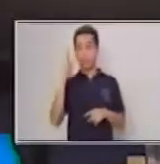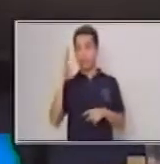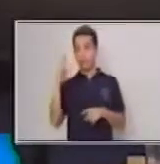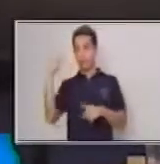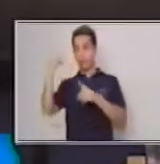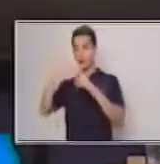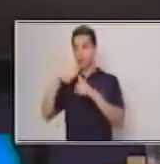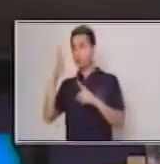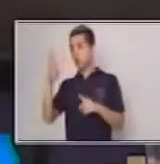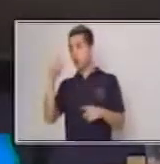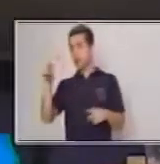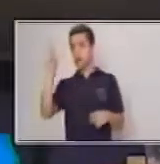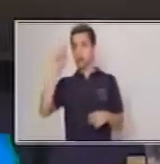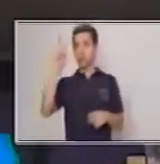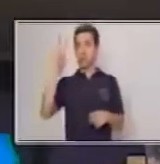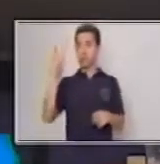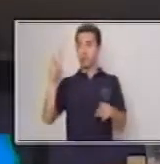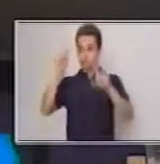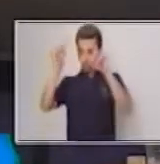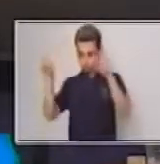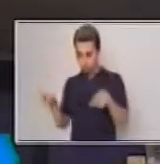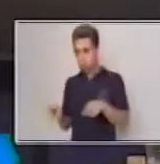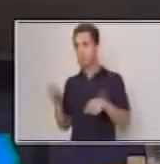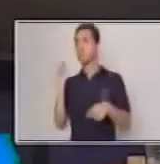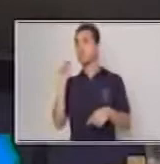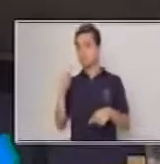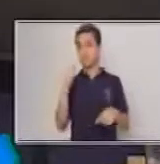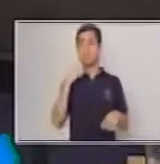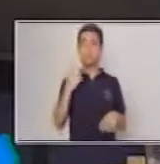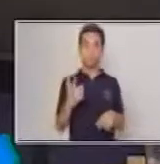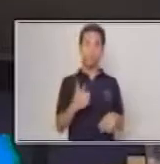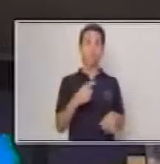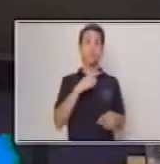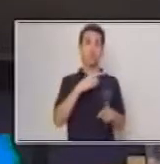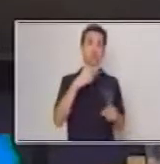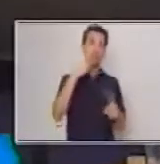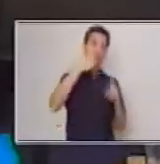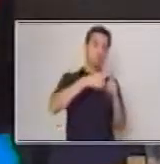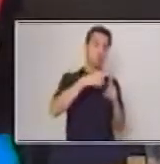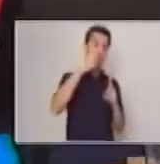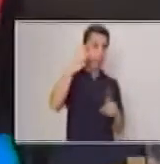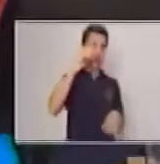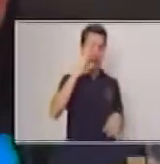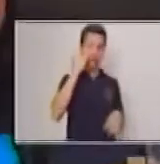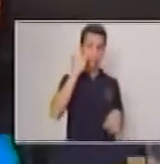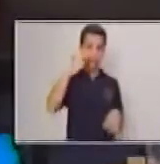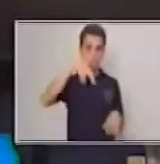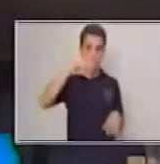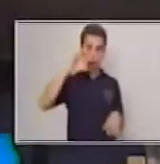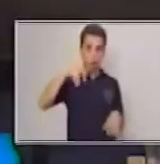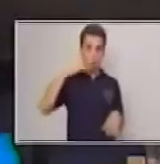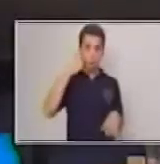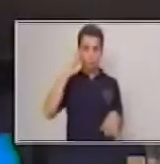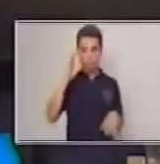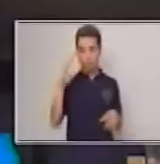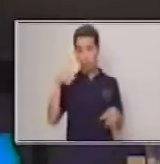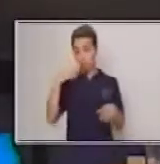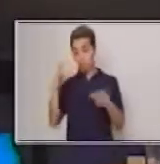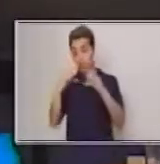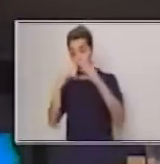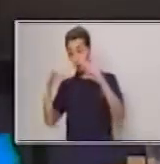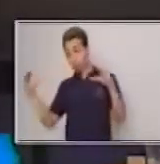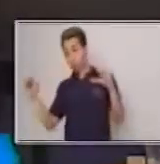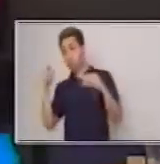Una suma de binomios perfectos, un binomio con signo positivo y luego el formato